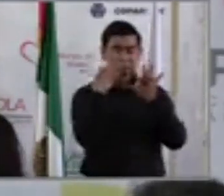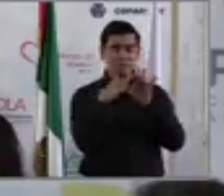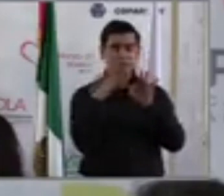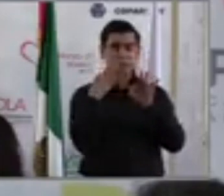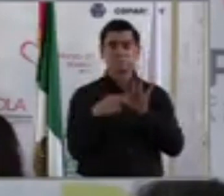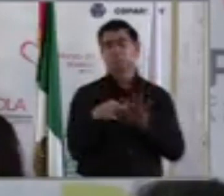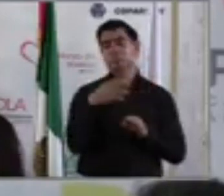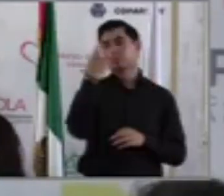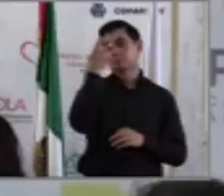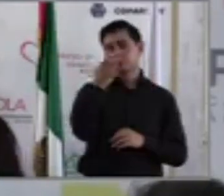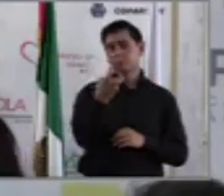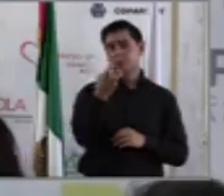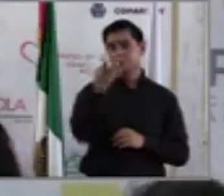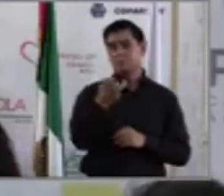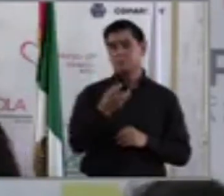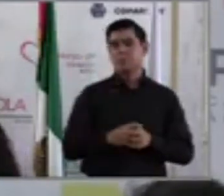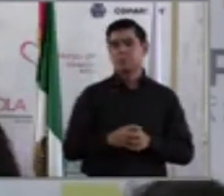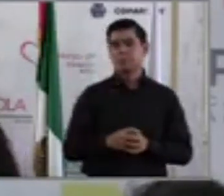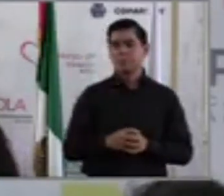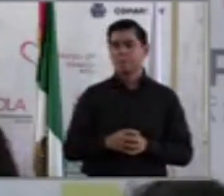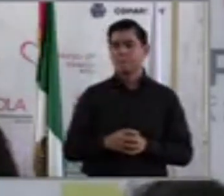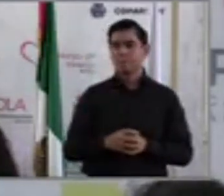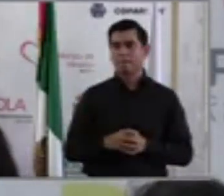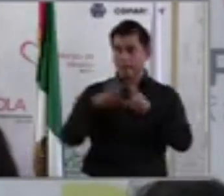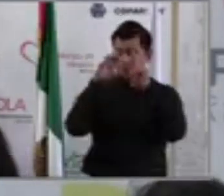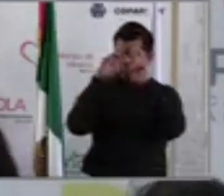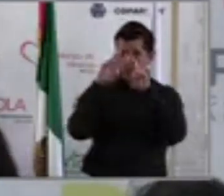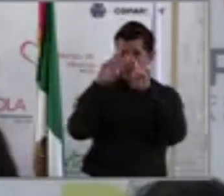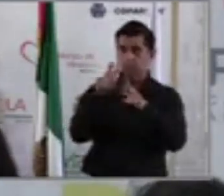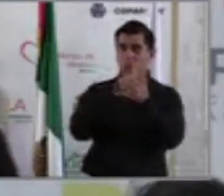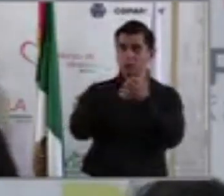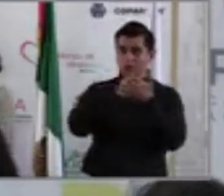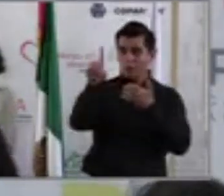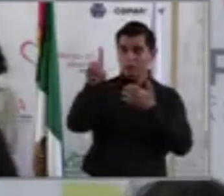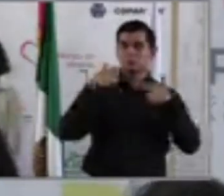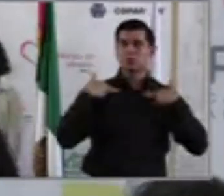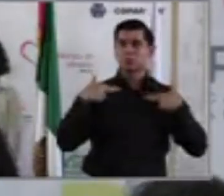Por supuesto, el respeto a los derechos humanos.